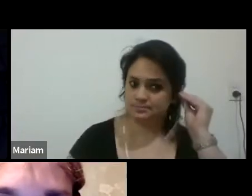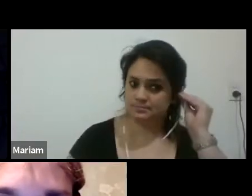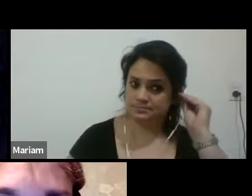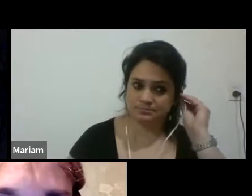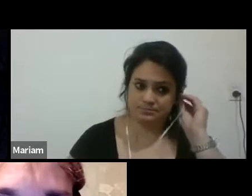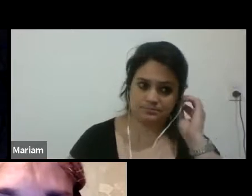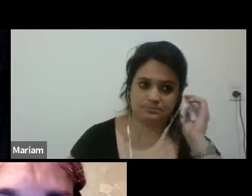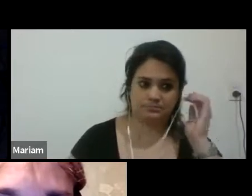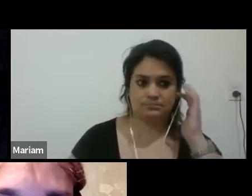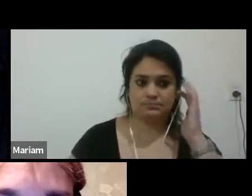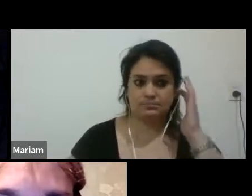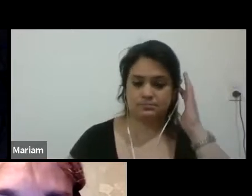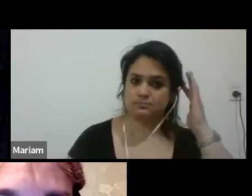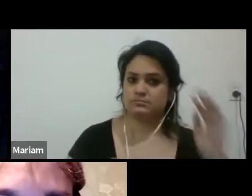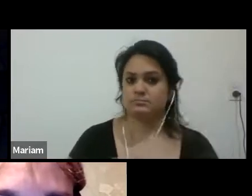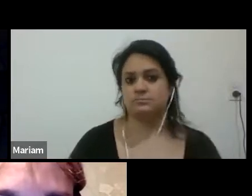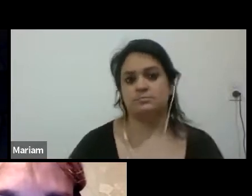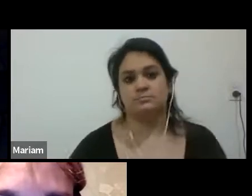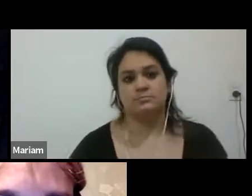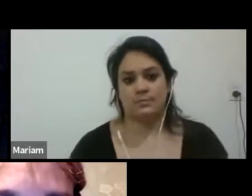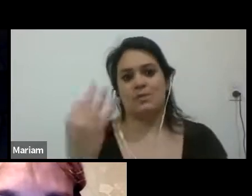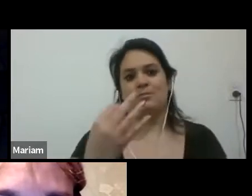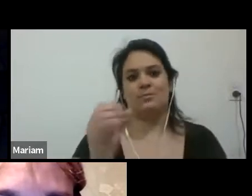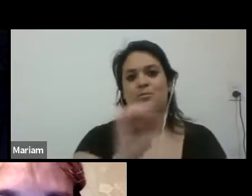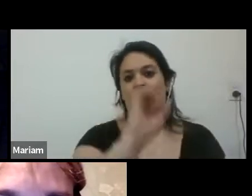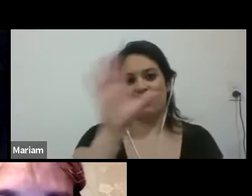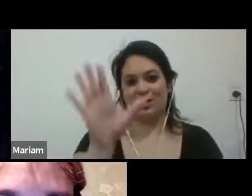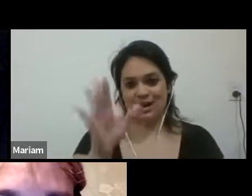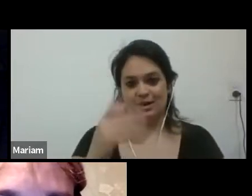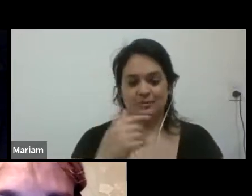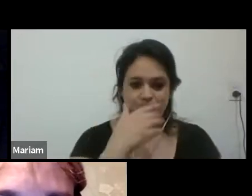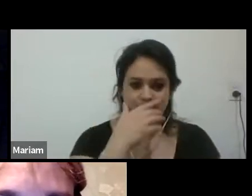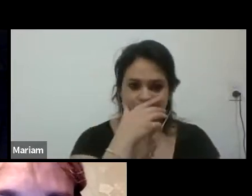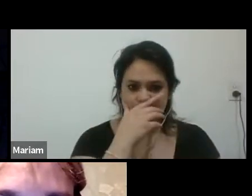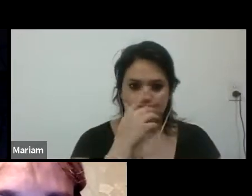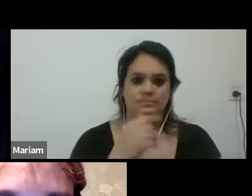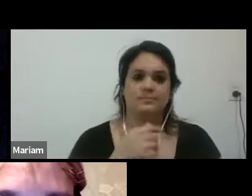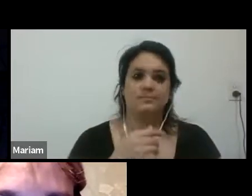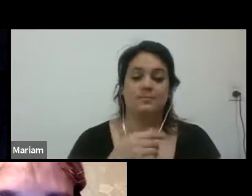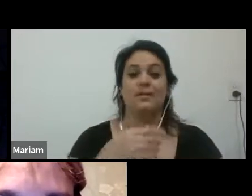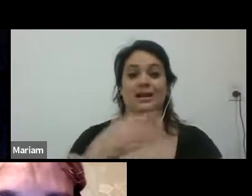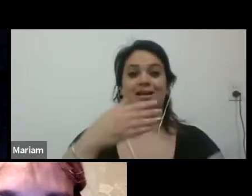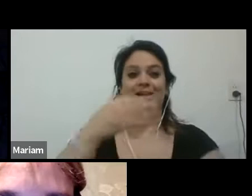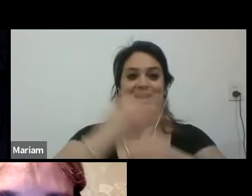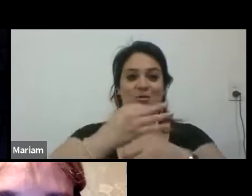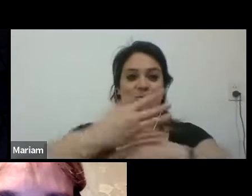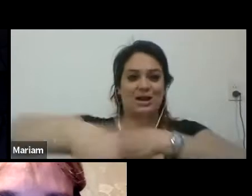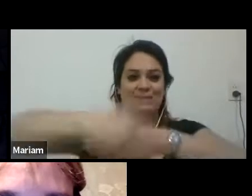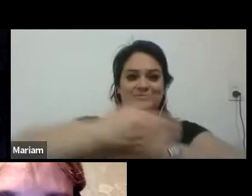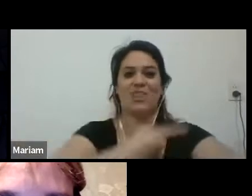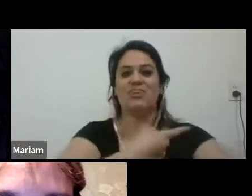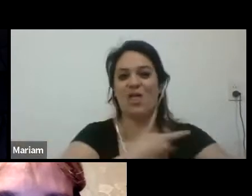es buenísimo realizar esta aclaración donde está ubicada la institución